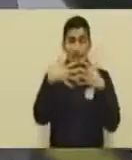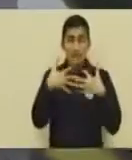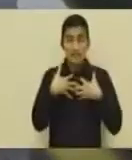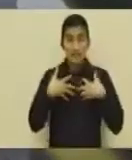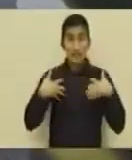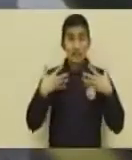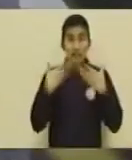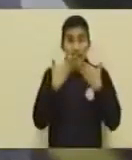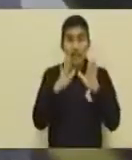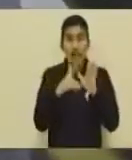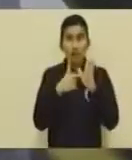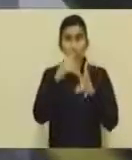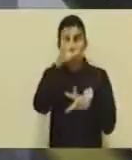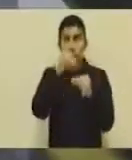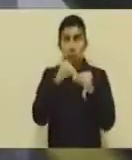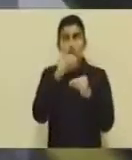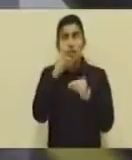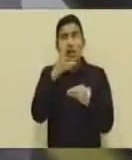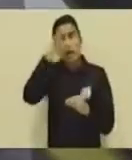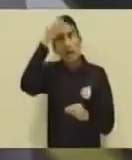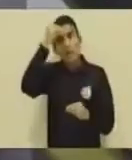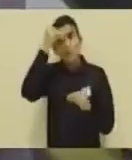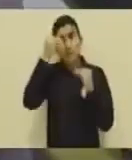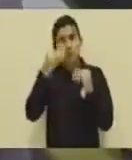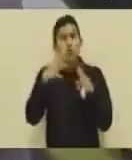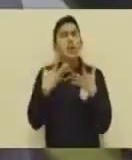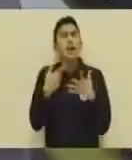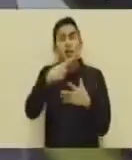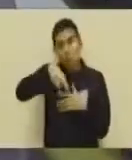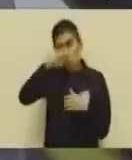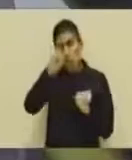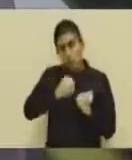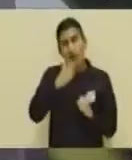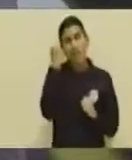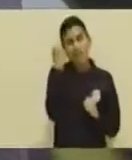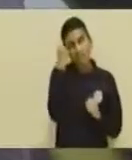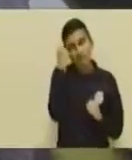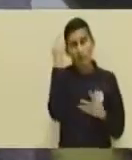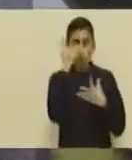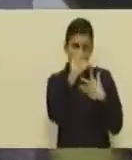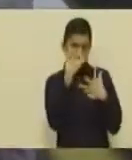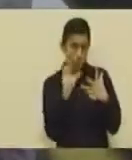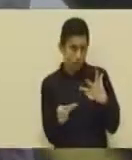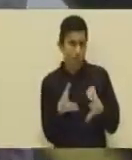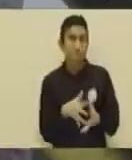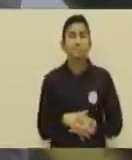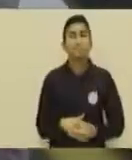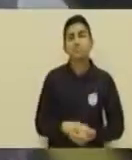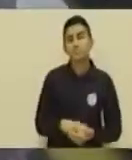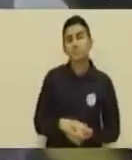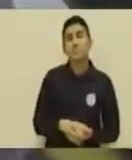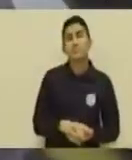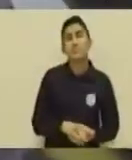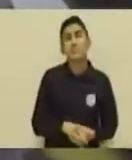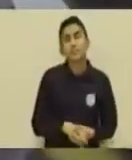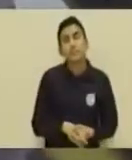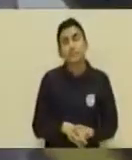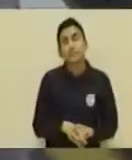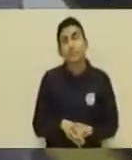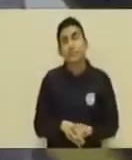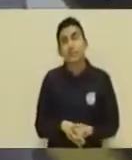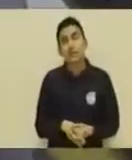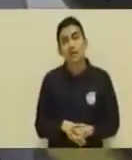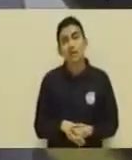en general, ¿verdad? Y de lo cual pues debemos aprender mucho para poder entender ciertas cositas de todo lo que nos rodea.